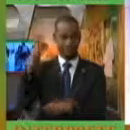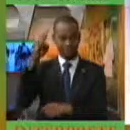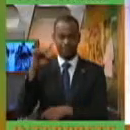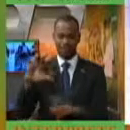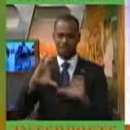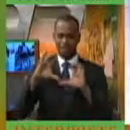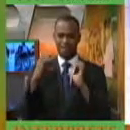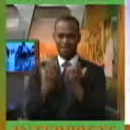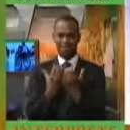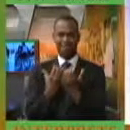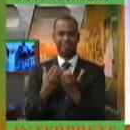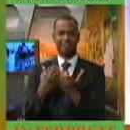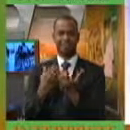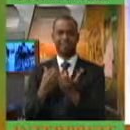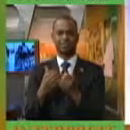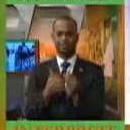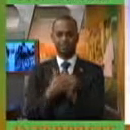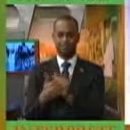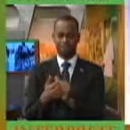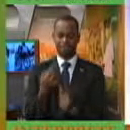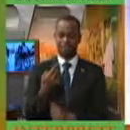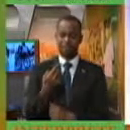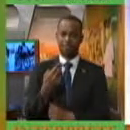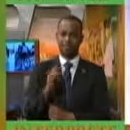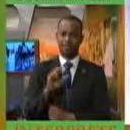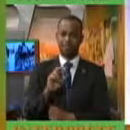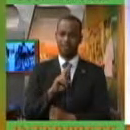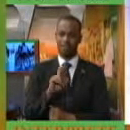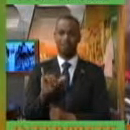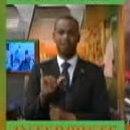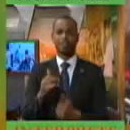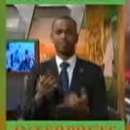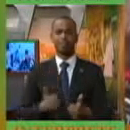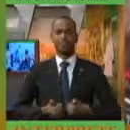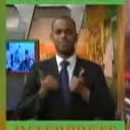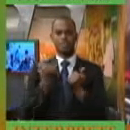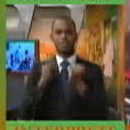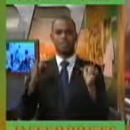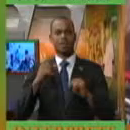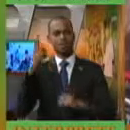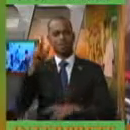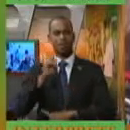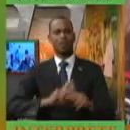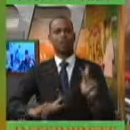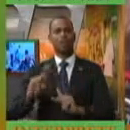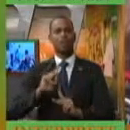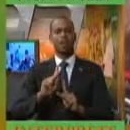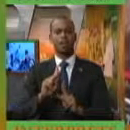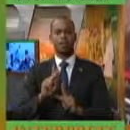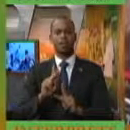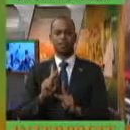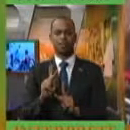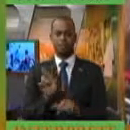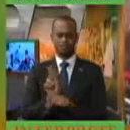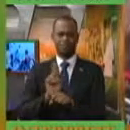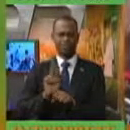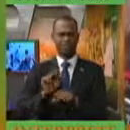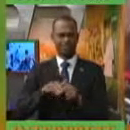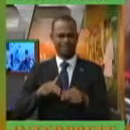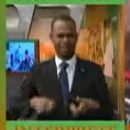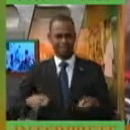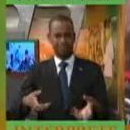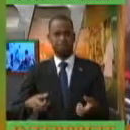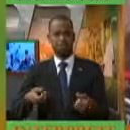un curso con el compañero Henry al lado, de vida independiente, para que la persona, especialmente usuario de silla de